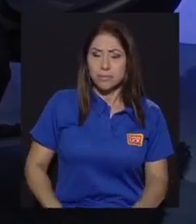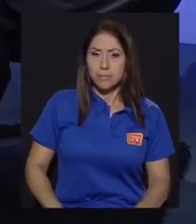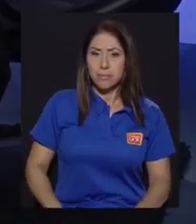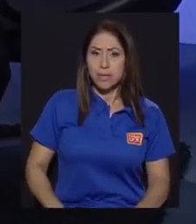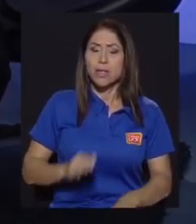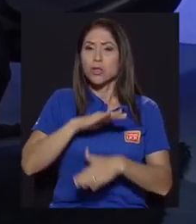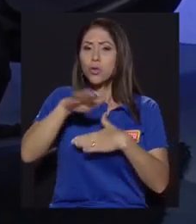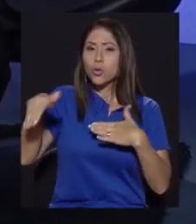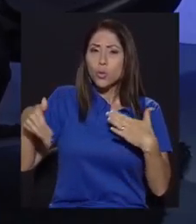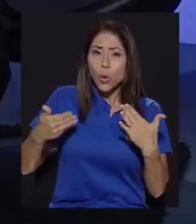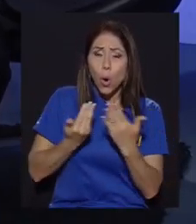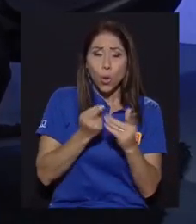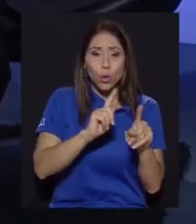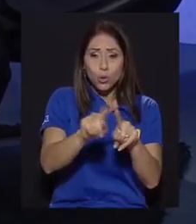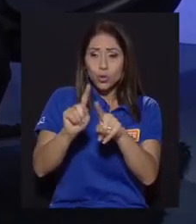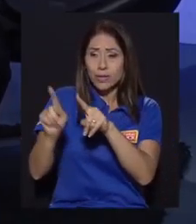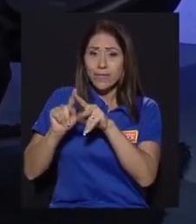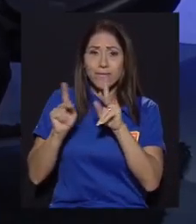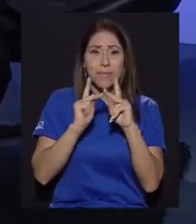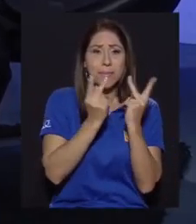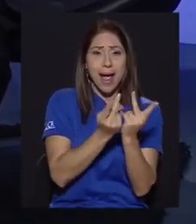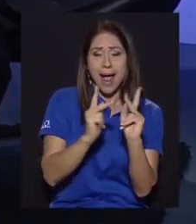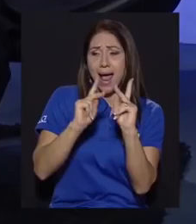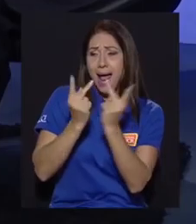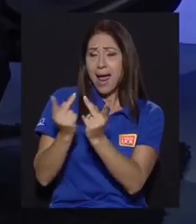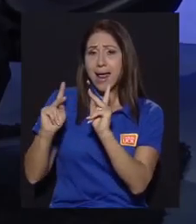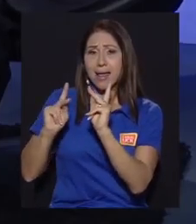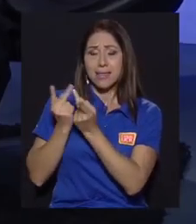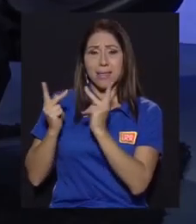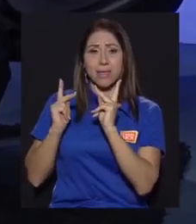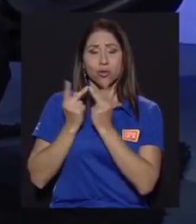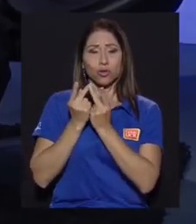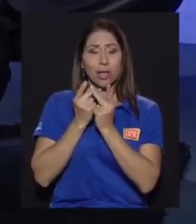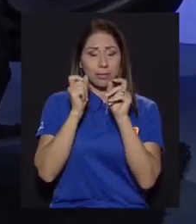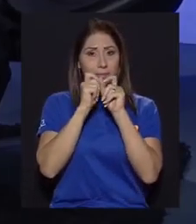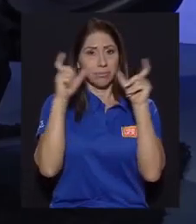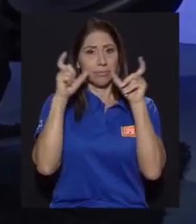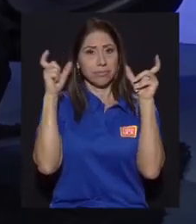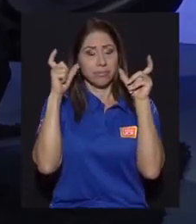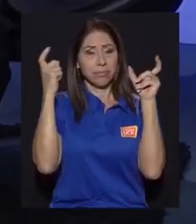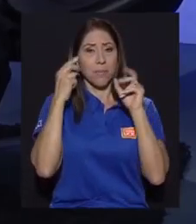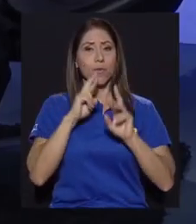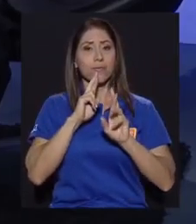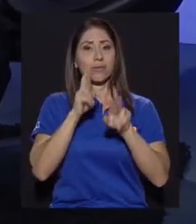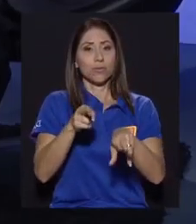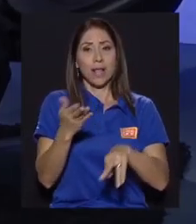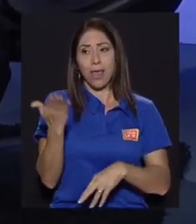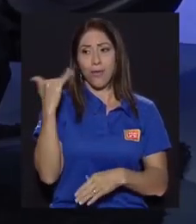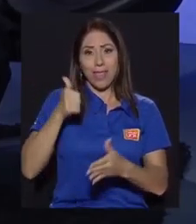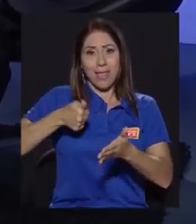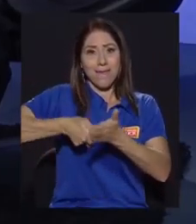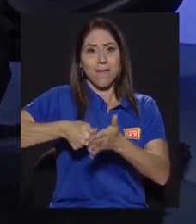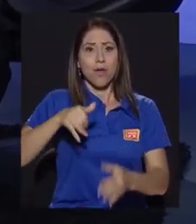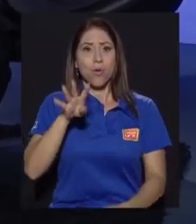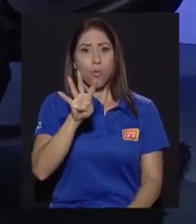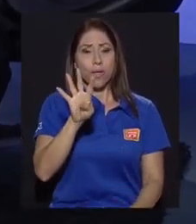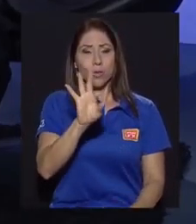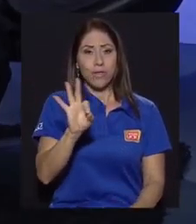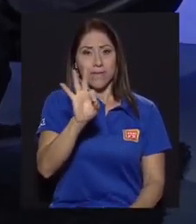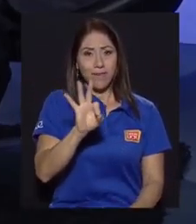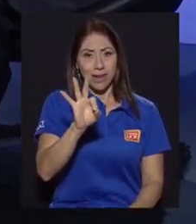todos los partidos han sido sorprendidos por el resultado del cuarto de febrero ahí es donde viene